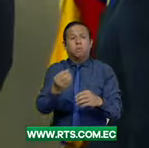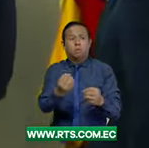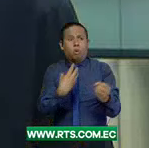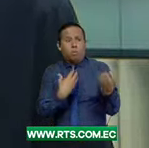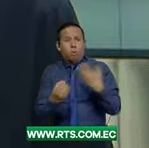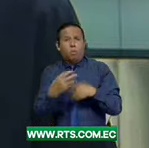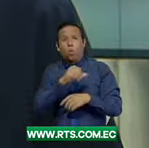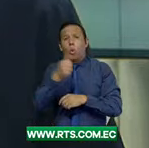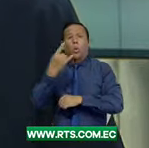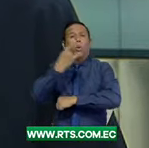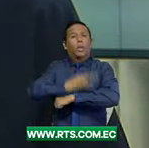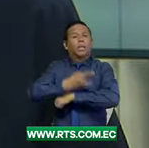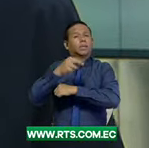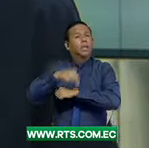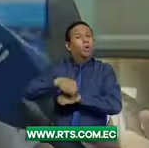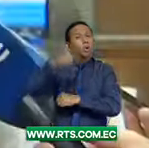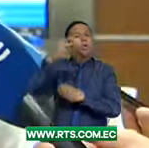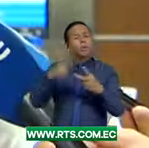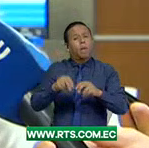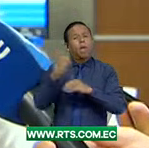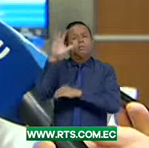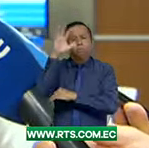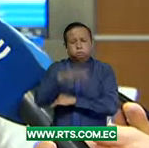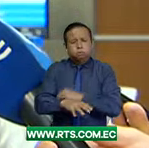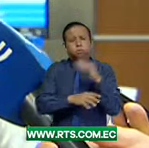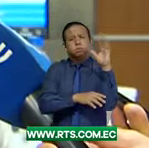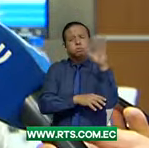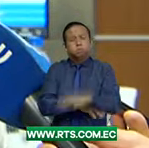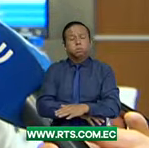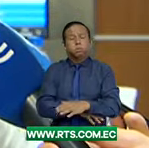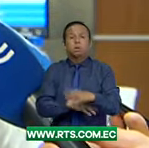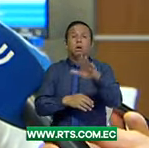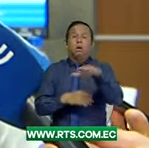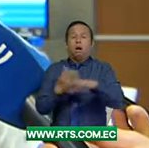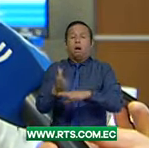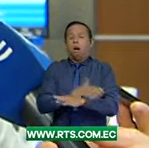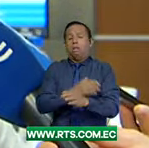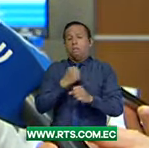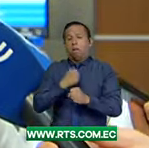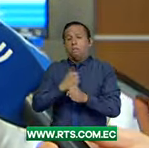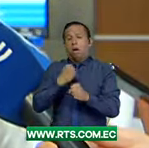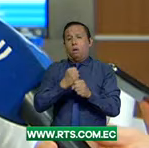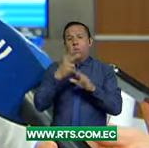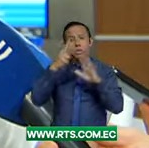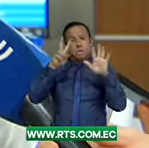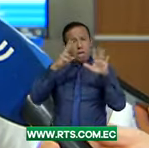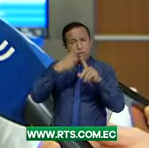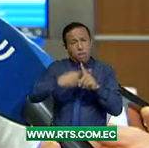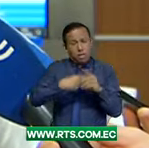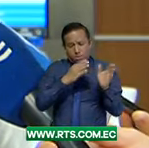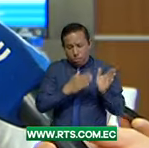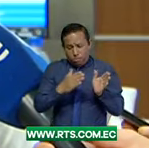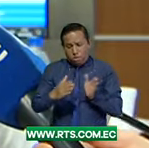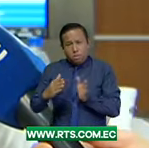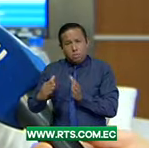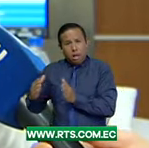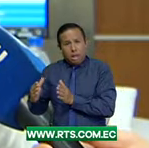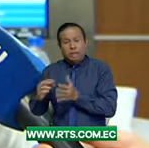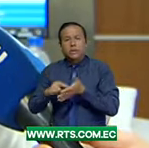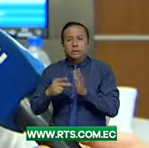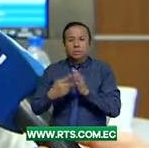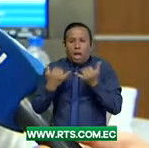zona de Urdesa Norte que están siendo atendidos. El gran trabajo que se ha hecho de preparación, de mitigación estos 7 meses, ha generado que no tengamos